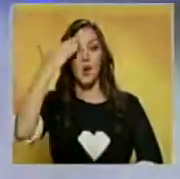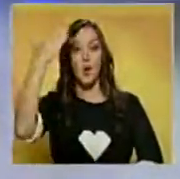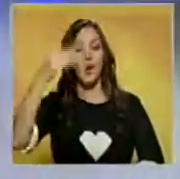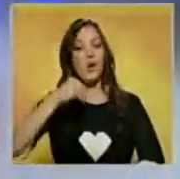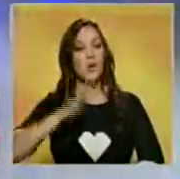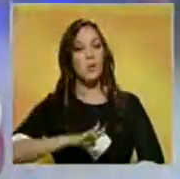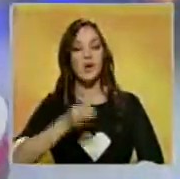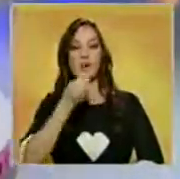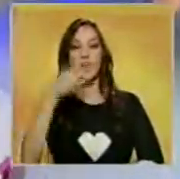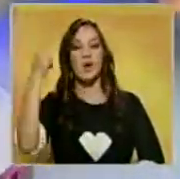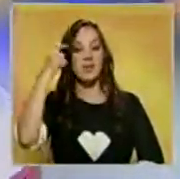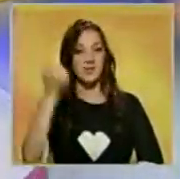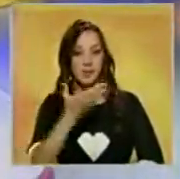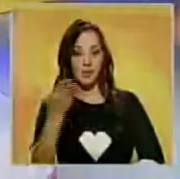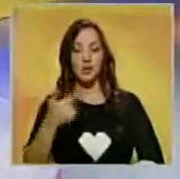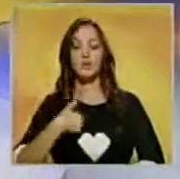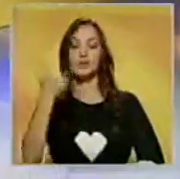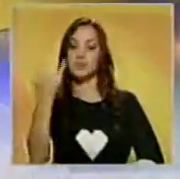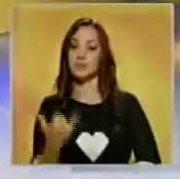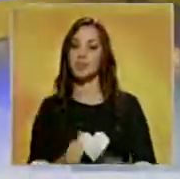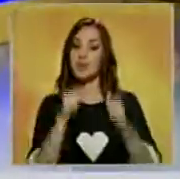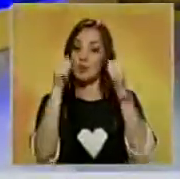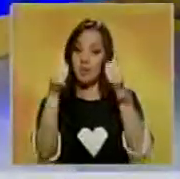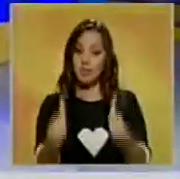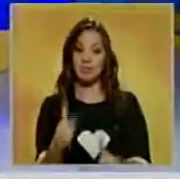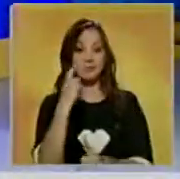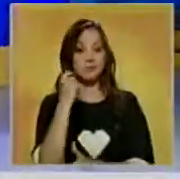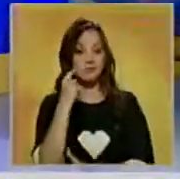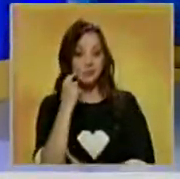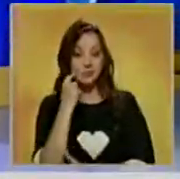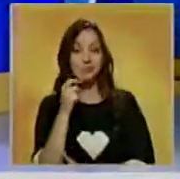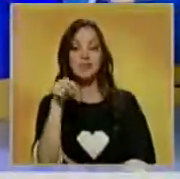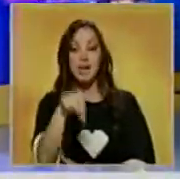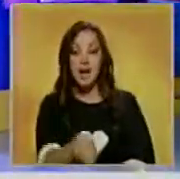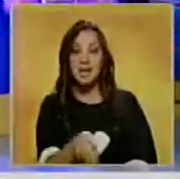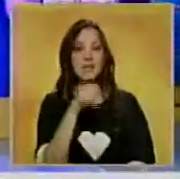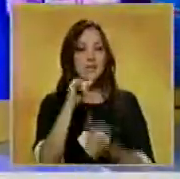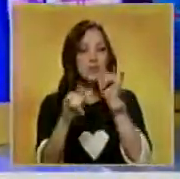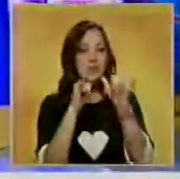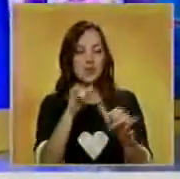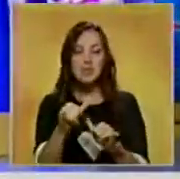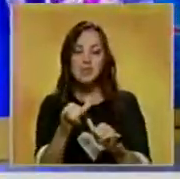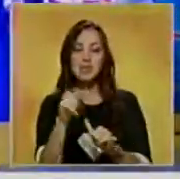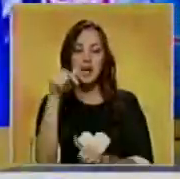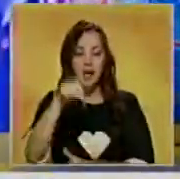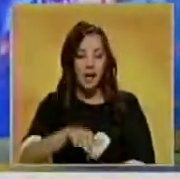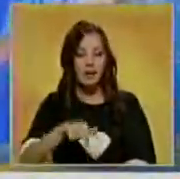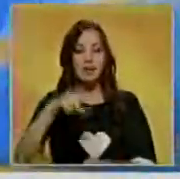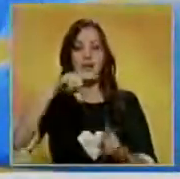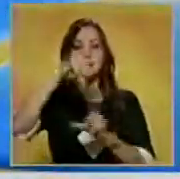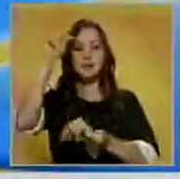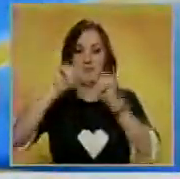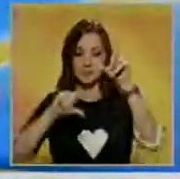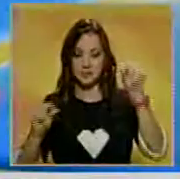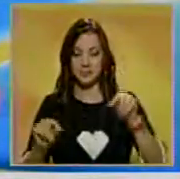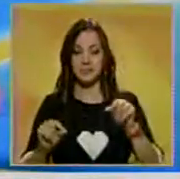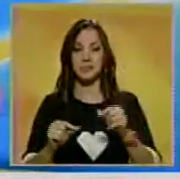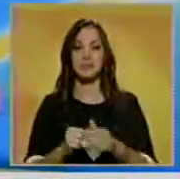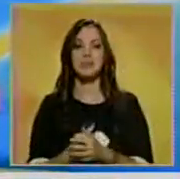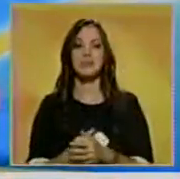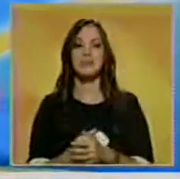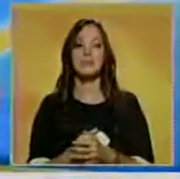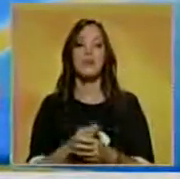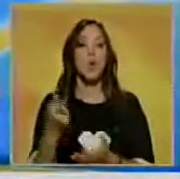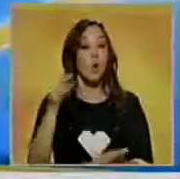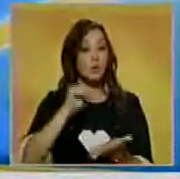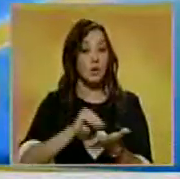Hola, ¿qué tal? Buen día para todos. Yo soy Federica Guzmán y desde ya comenzamos nuestro acostumbrado recorrido por las noticias del entretenimiento aquí en Estrenos y Estrellas. Y